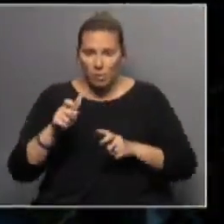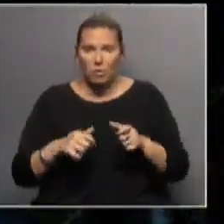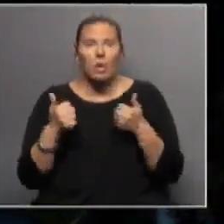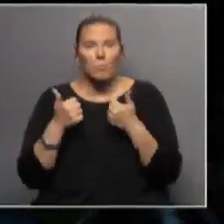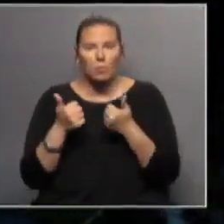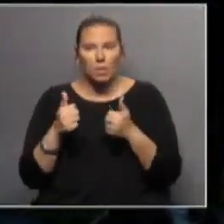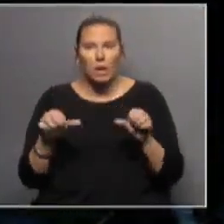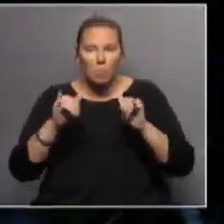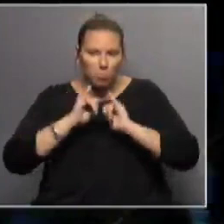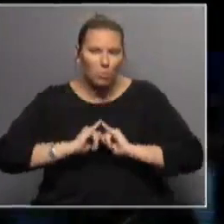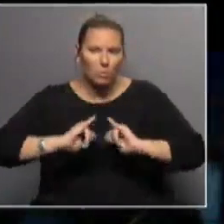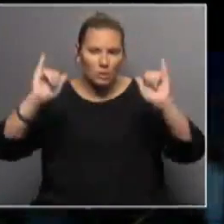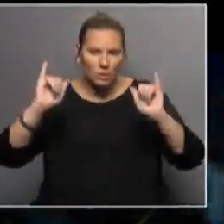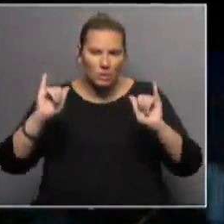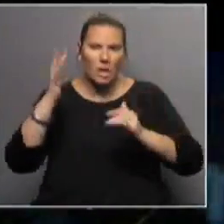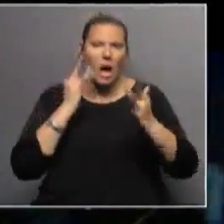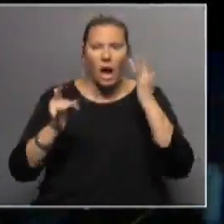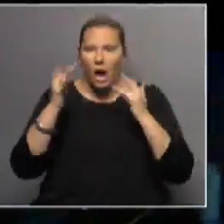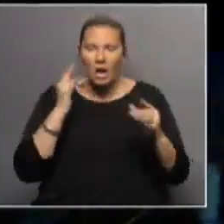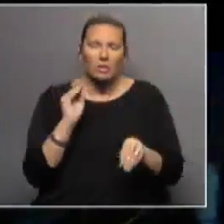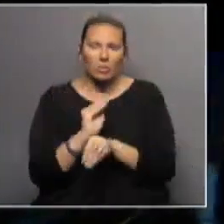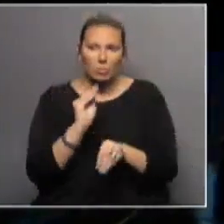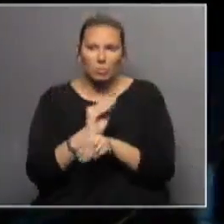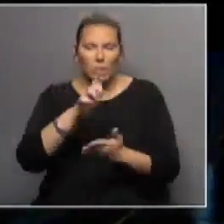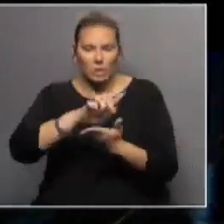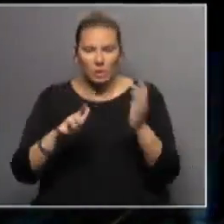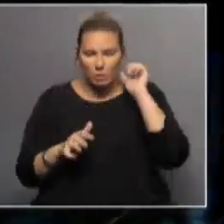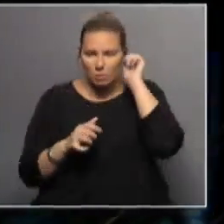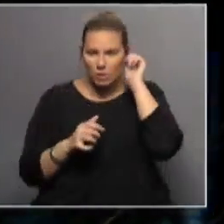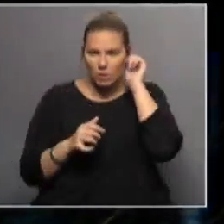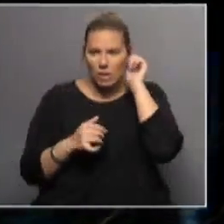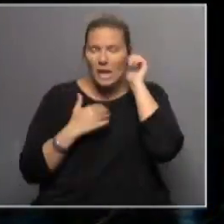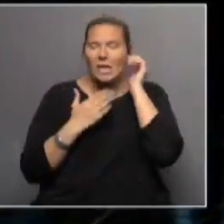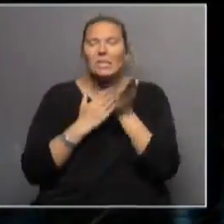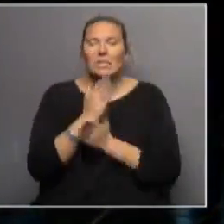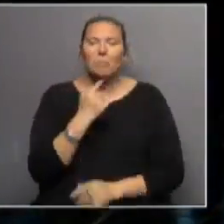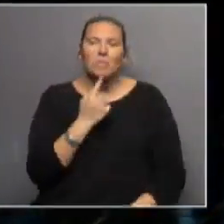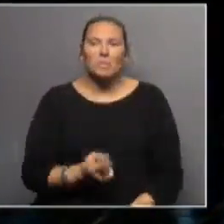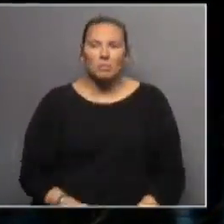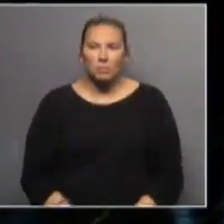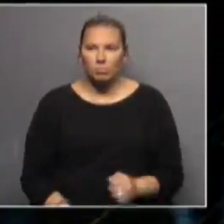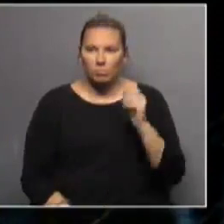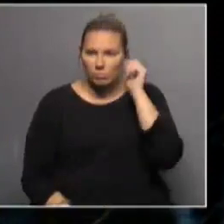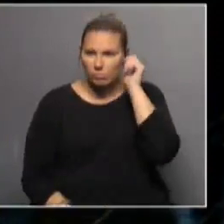hacerle publicidad a la cultura, al arte, a la literatura. En este caso siempre es bienvenido. Abrazo.